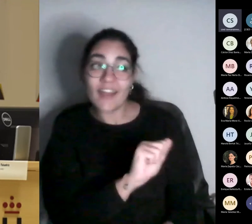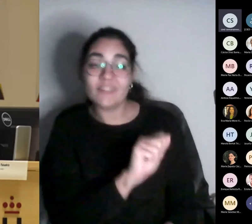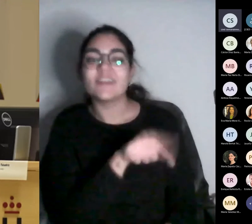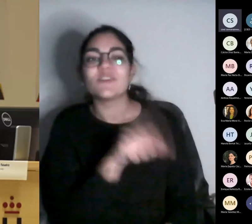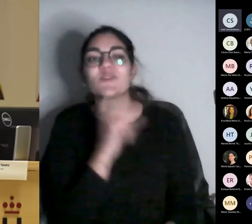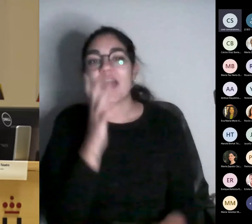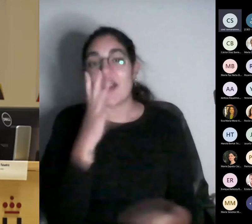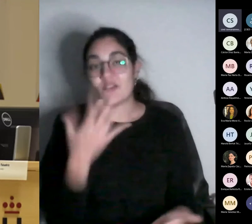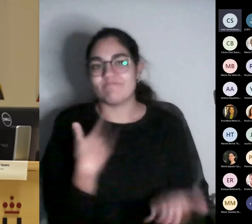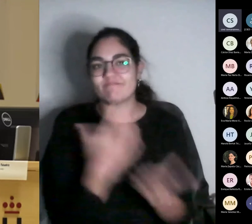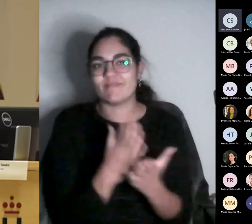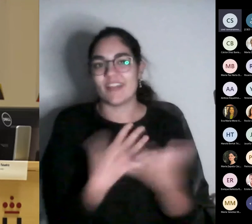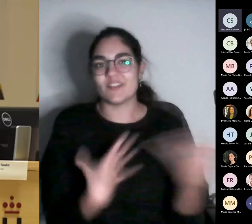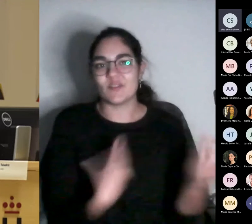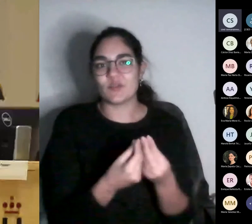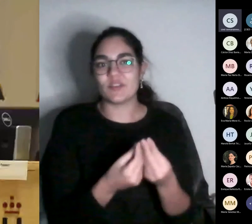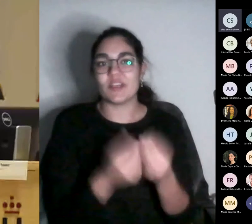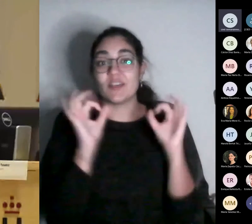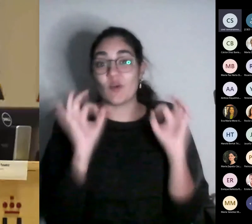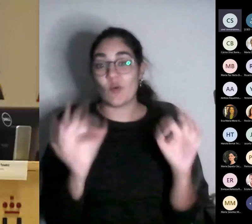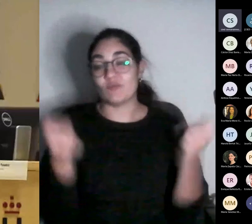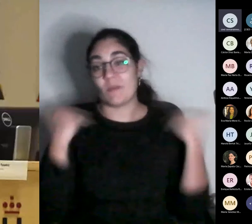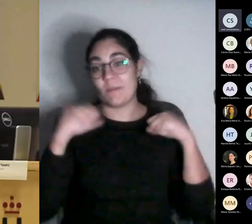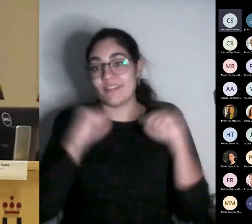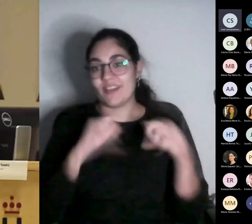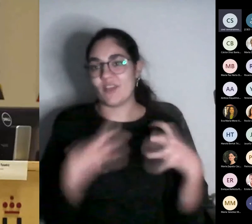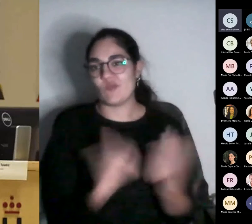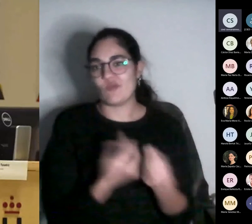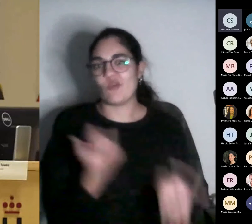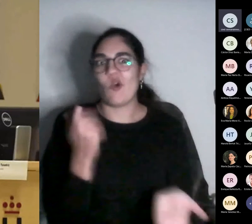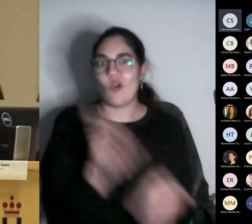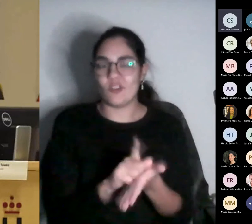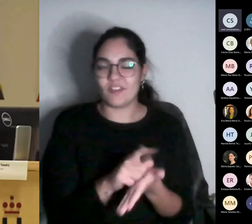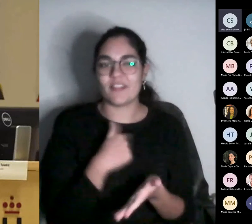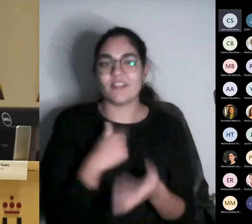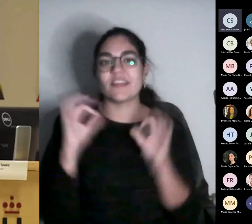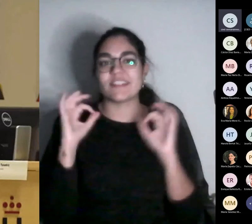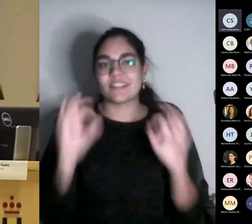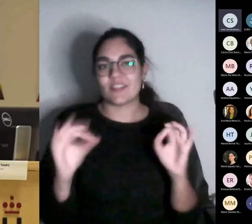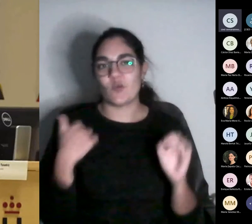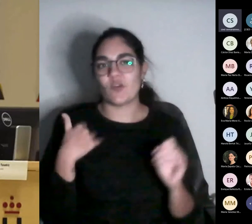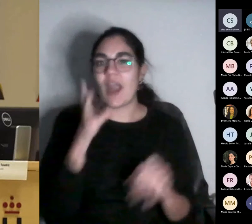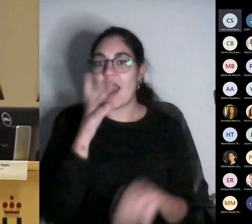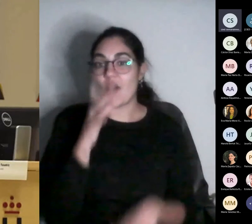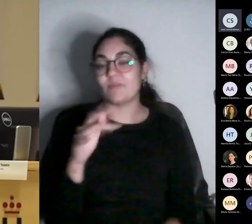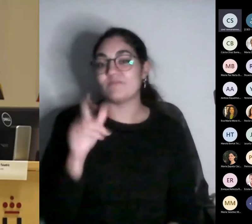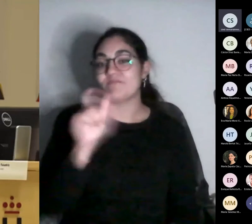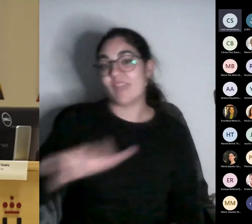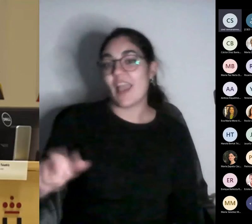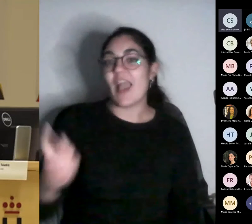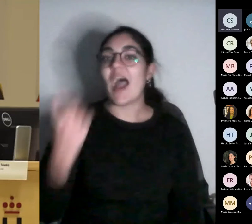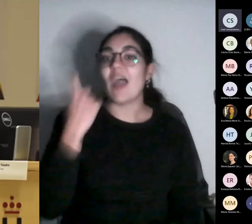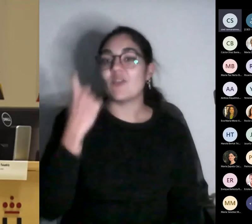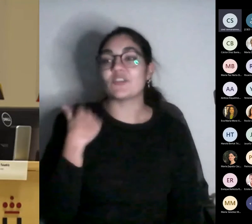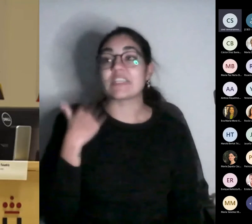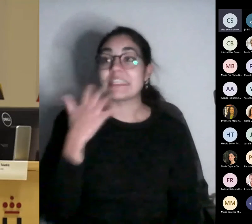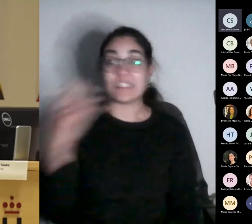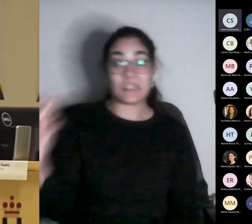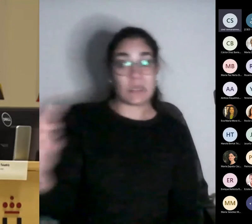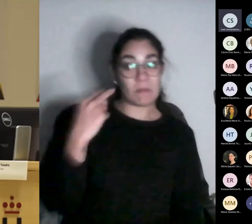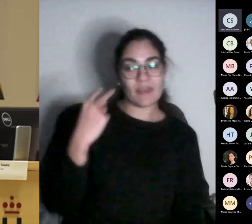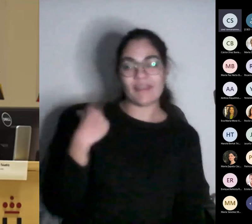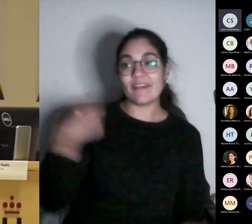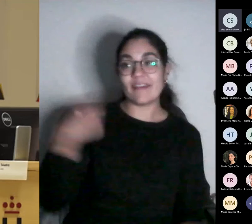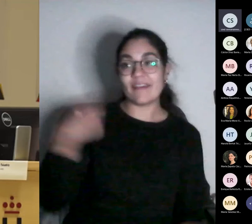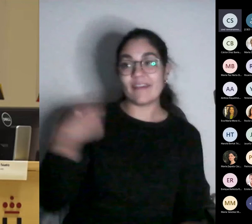ellos y puede ahorrar las de práctica con ellos y así que no puede ser que nos estén viendo pues agradezco muchísimo la confianza y